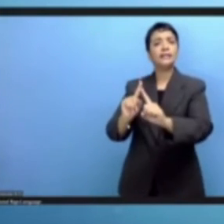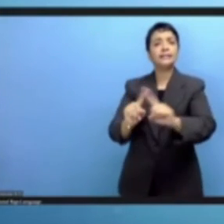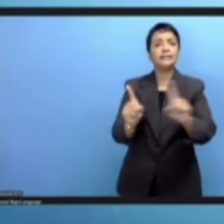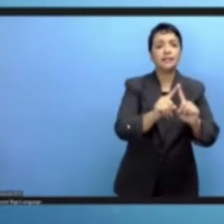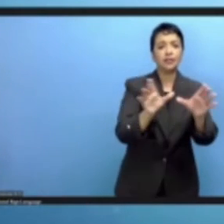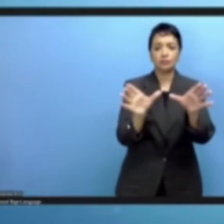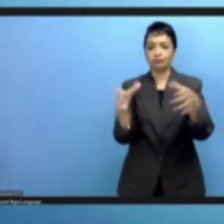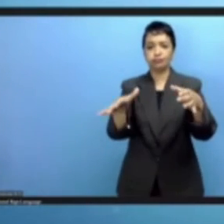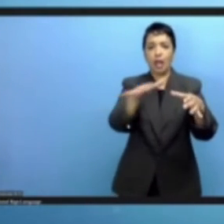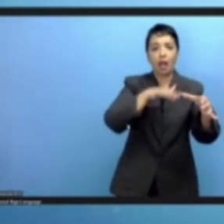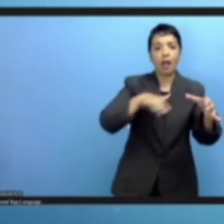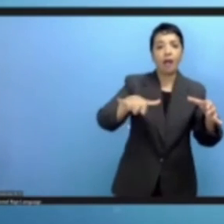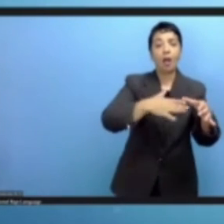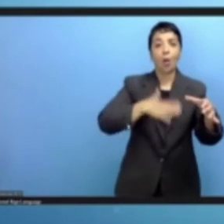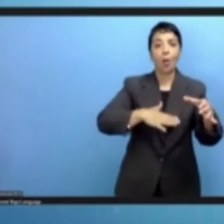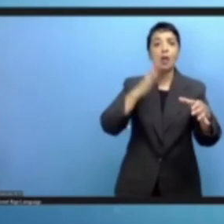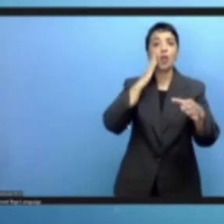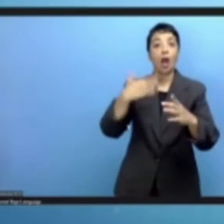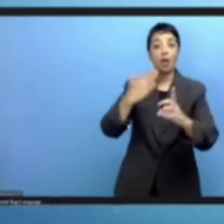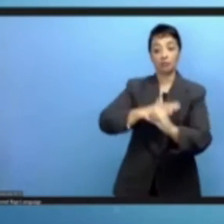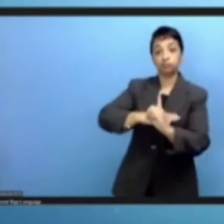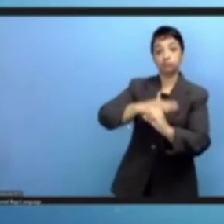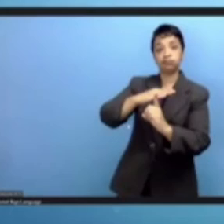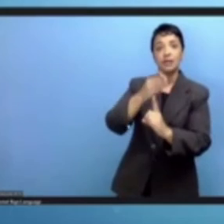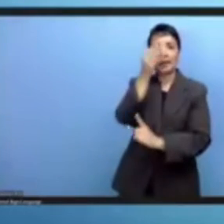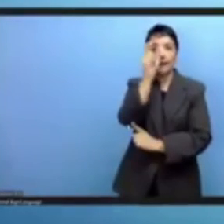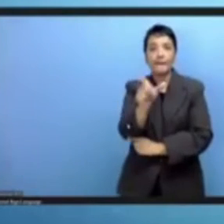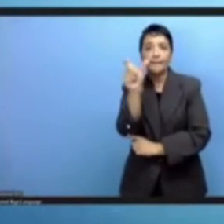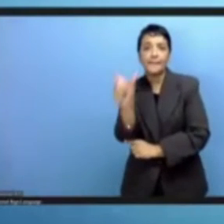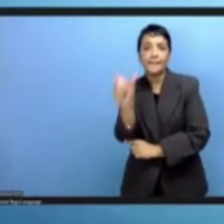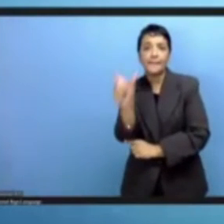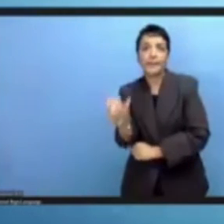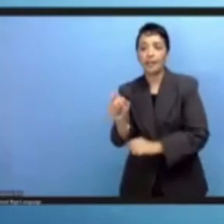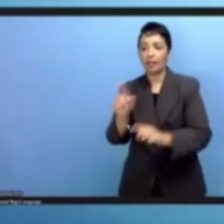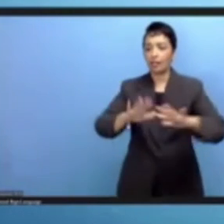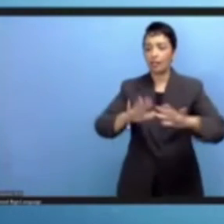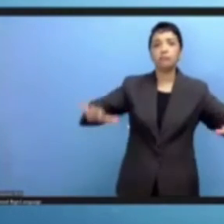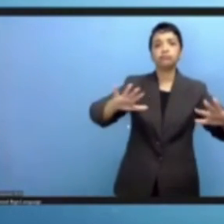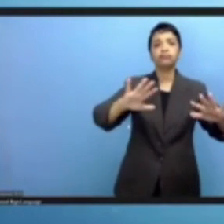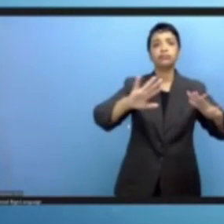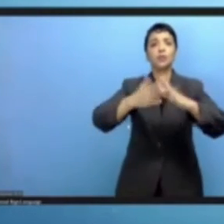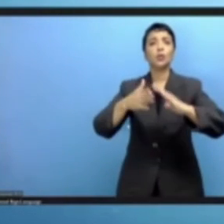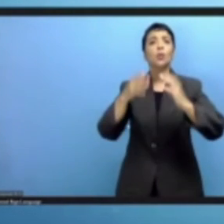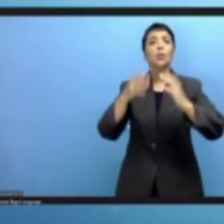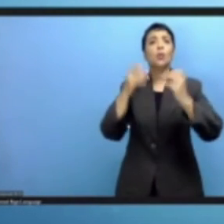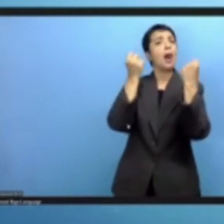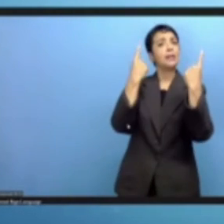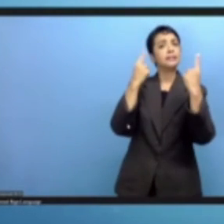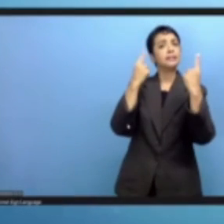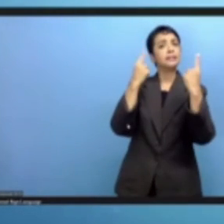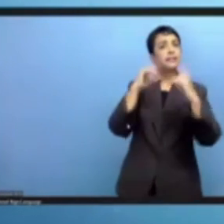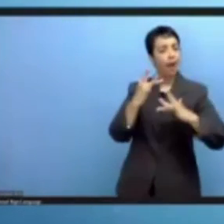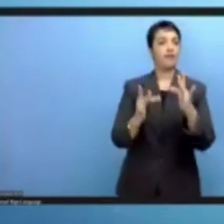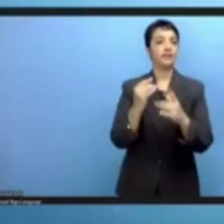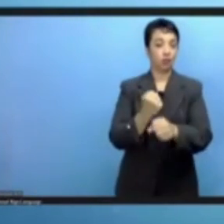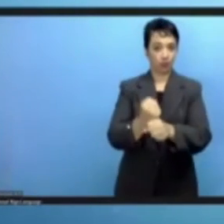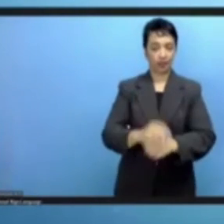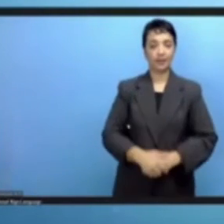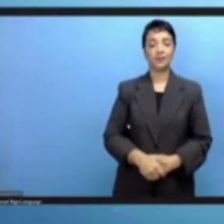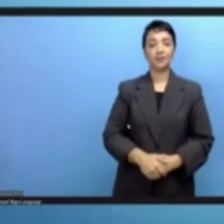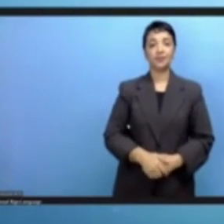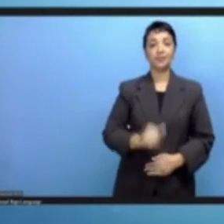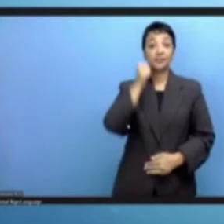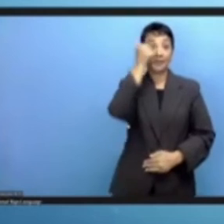la ciberseguridad nacional a través de sus instituciones Más allá de la protección del ciberespacio en el país estas instituciones